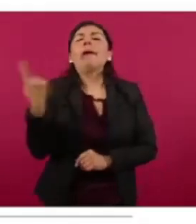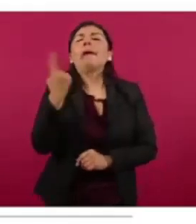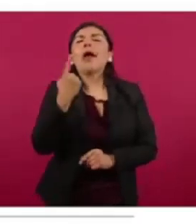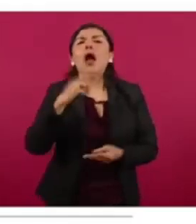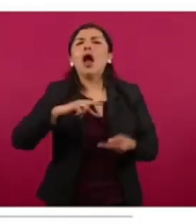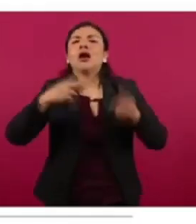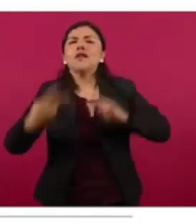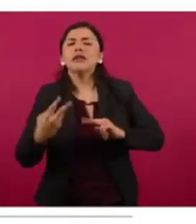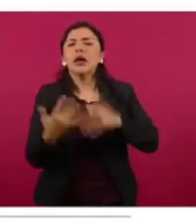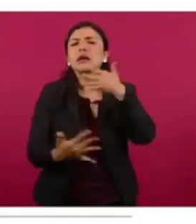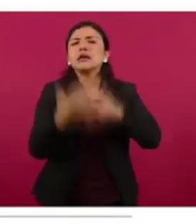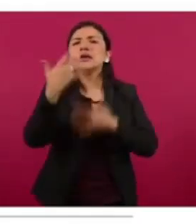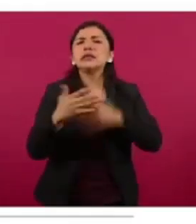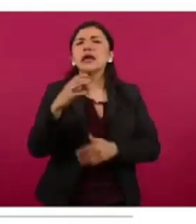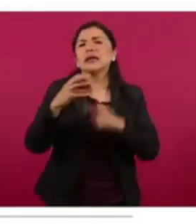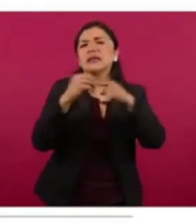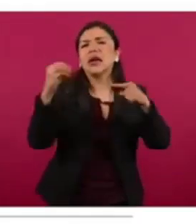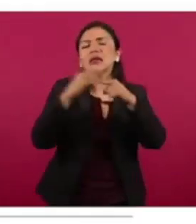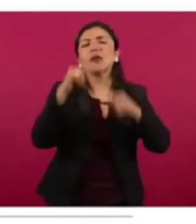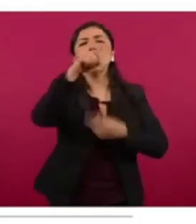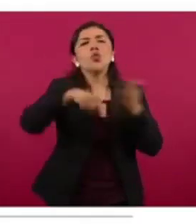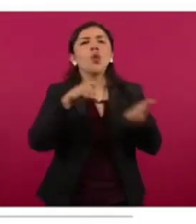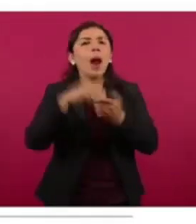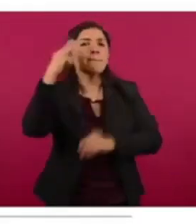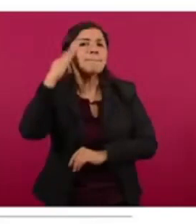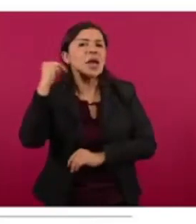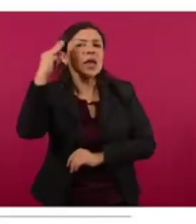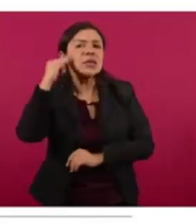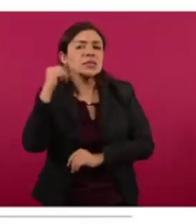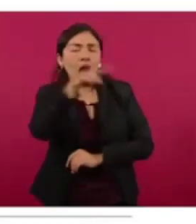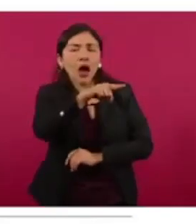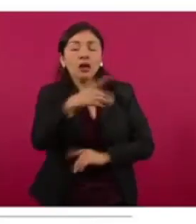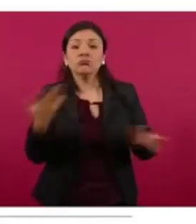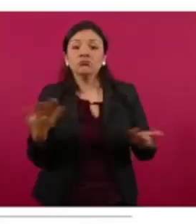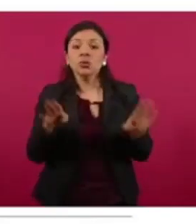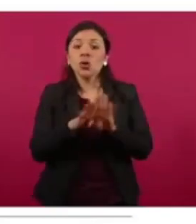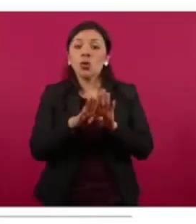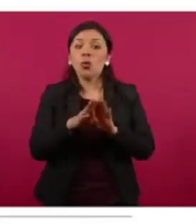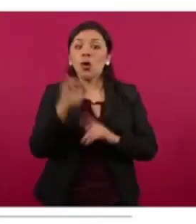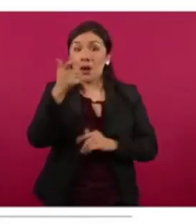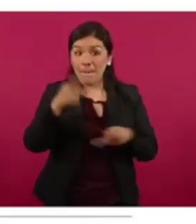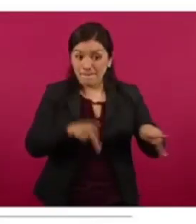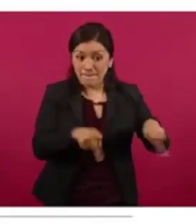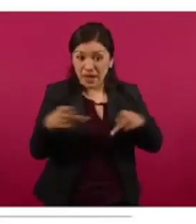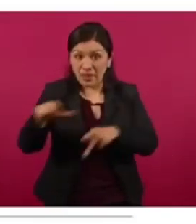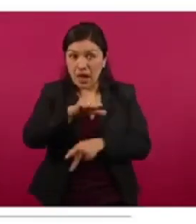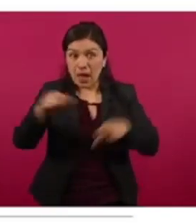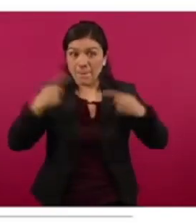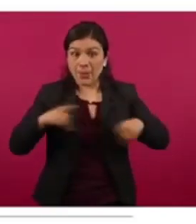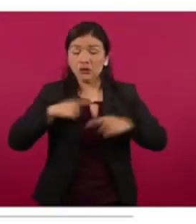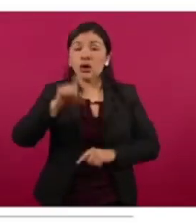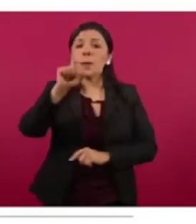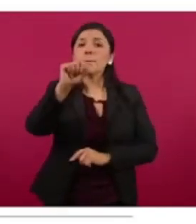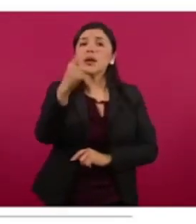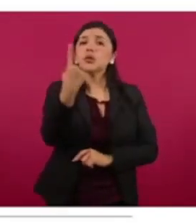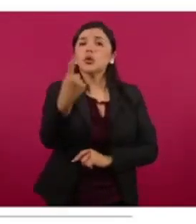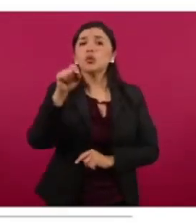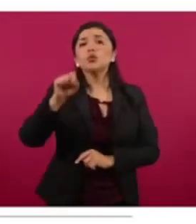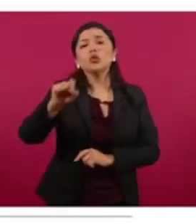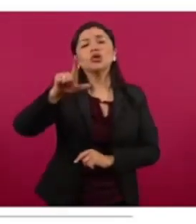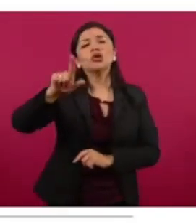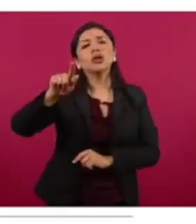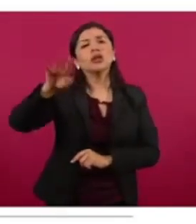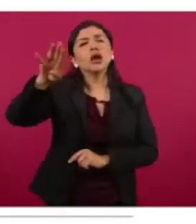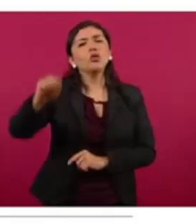los 15 centavos de la gas en Mérida, Yucatán, que en consecuencia da un precio al público de 21 pesos con